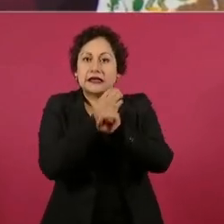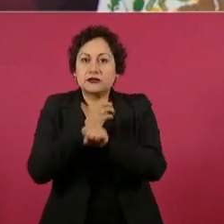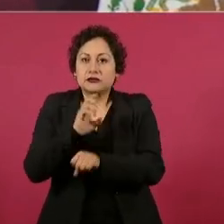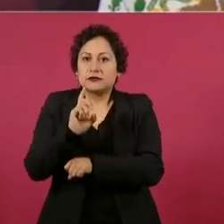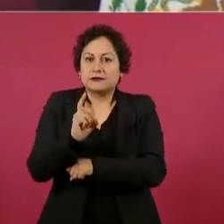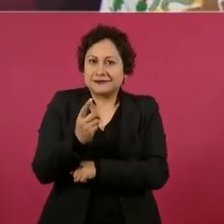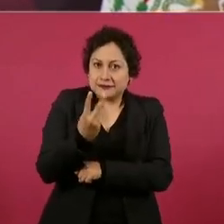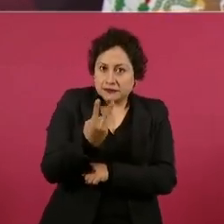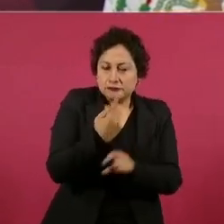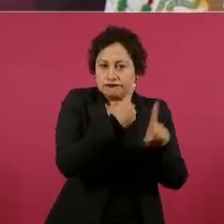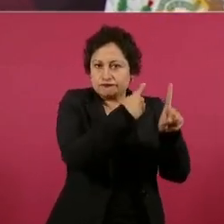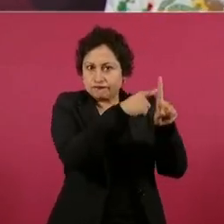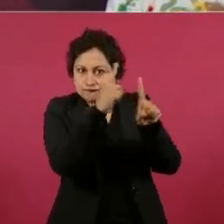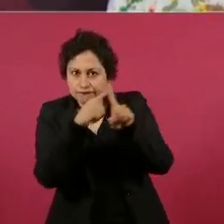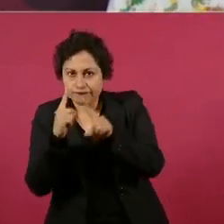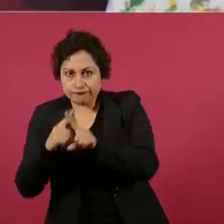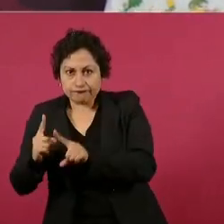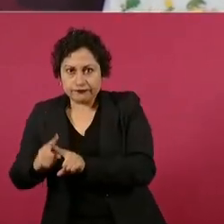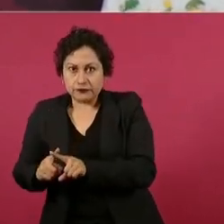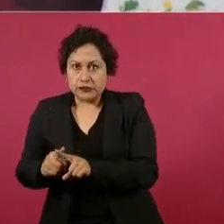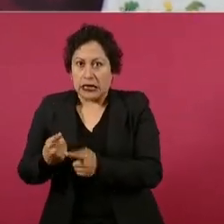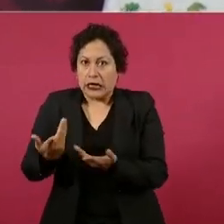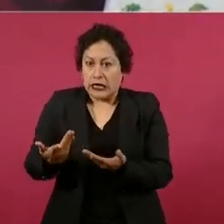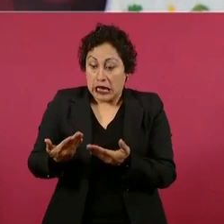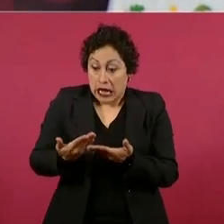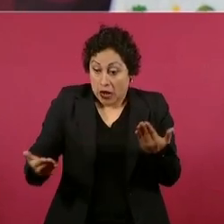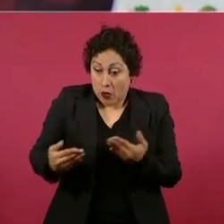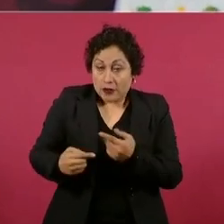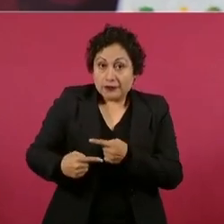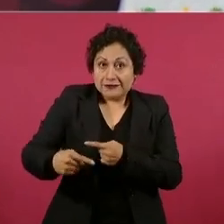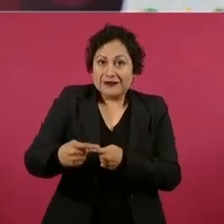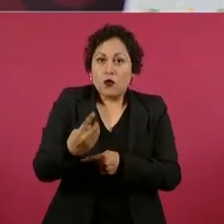cuatro estados terminamos